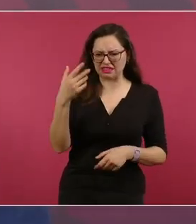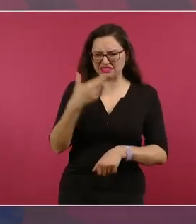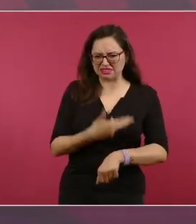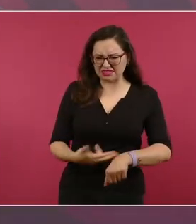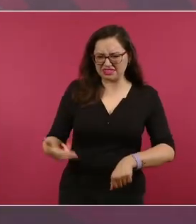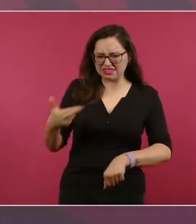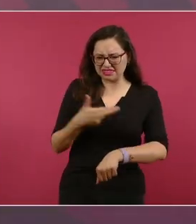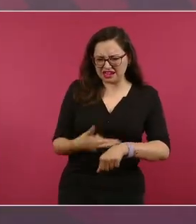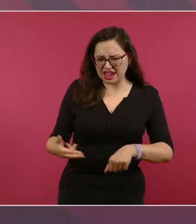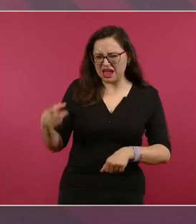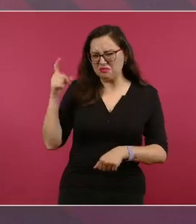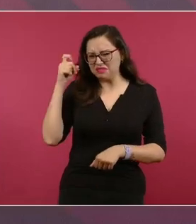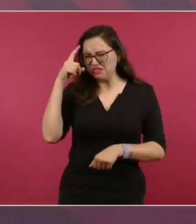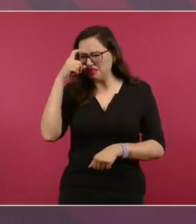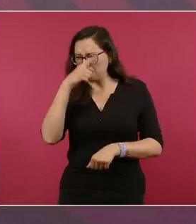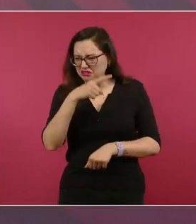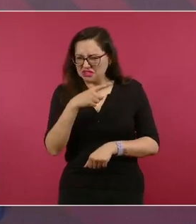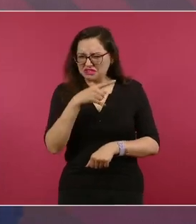si solicitamos